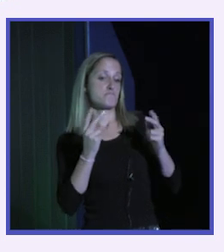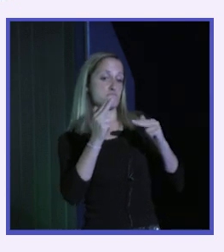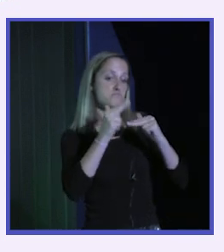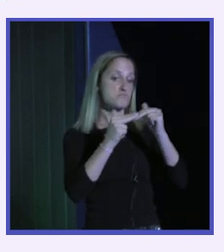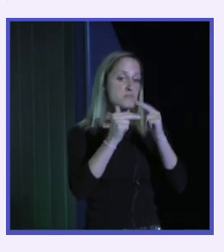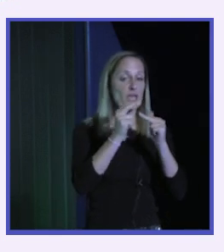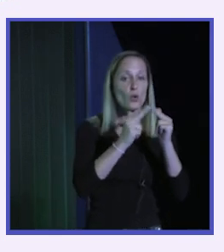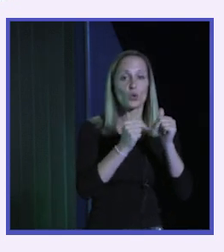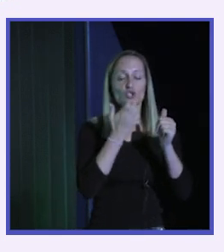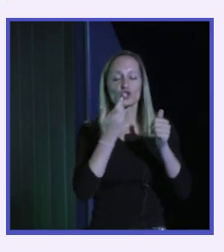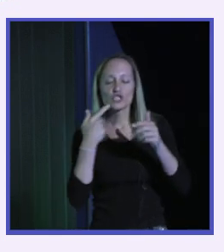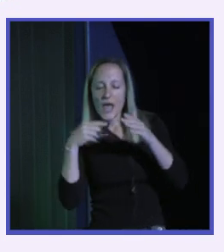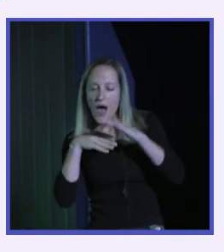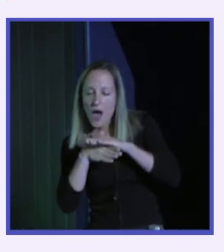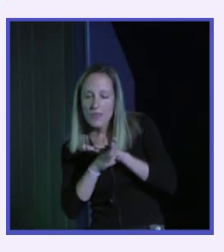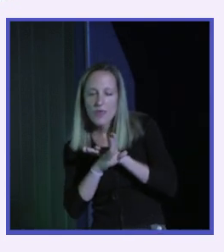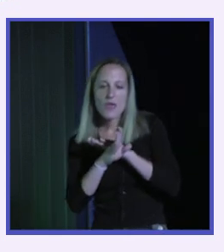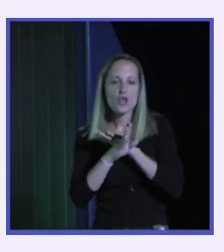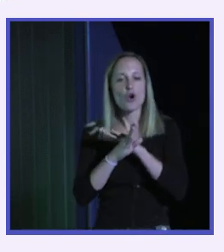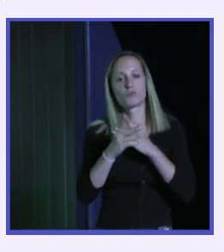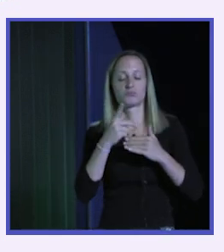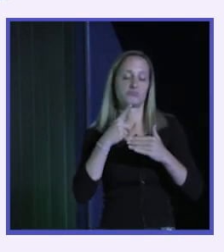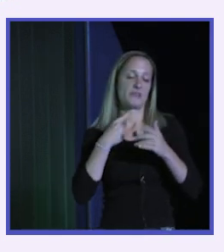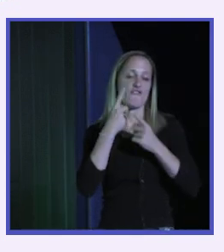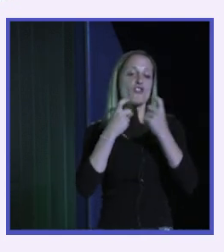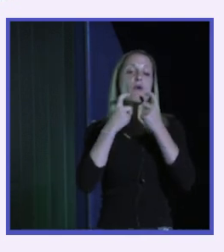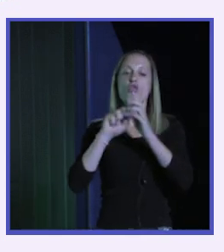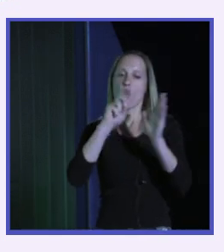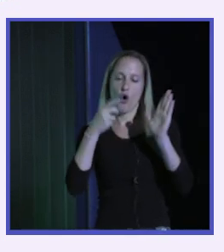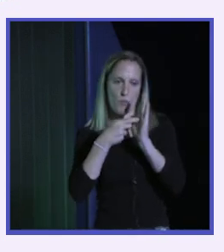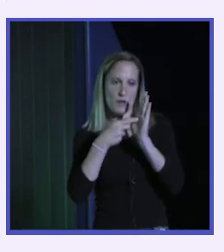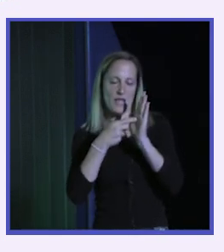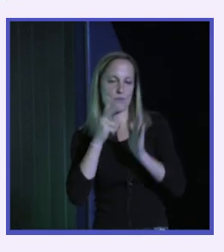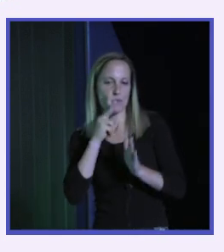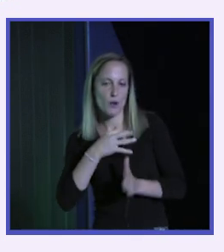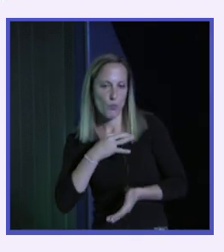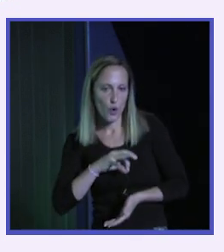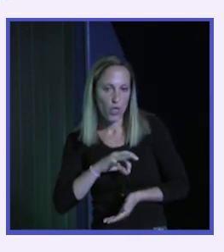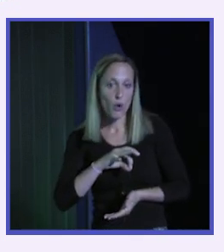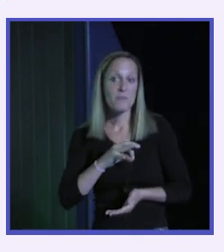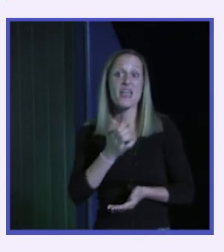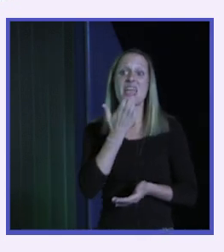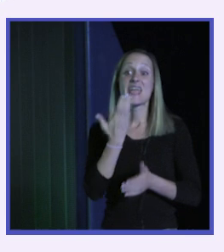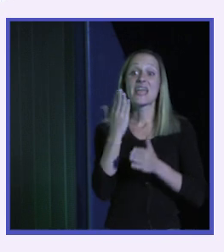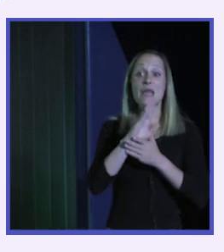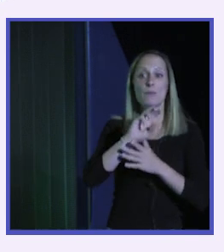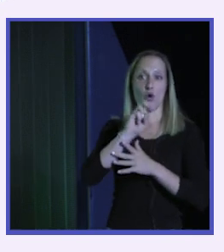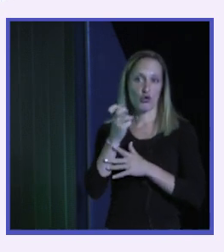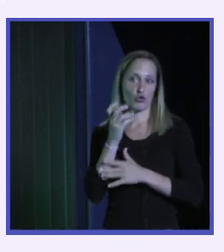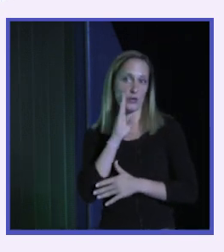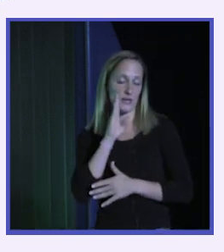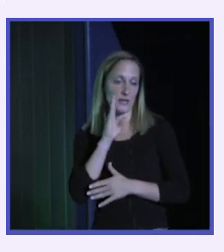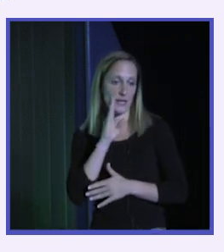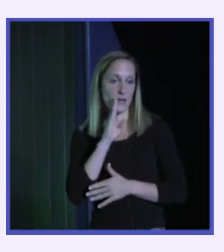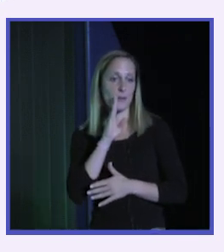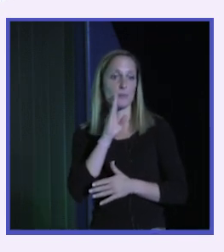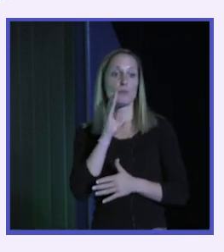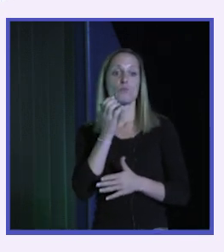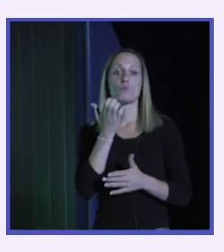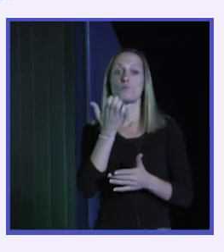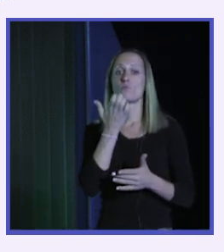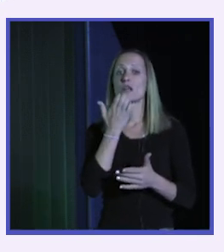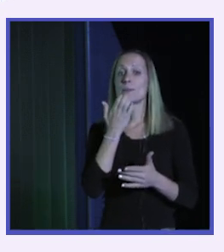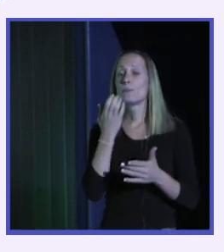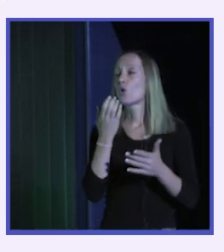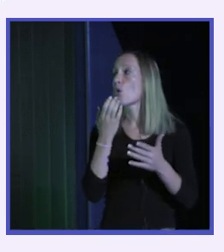en la knowledge base y acceder a toda esa información. Otro ejemplo, como os comentábamos, eran los